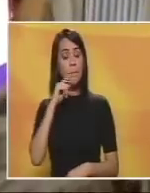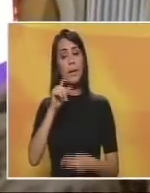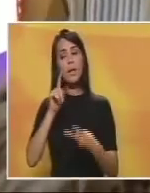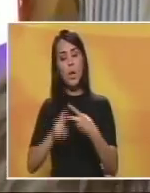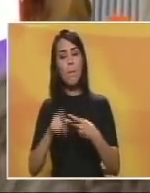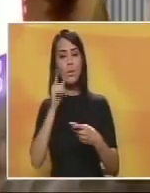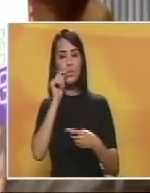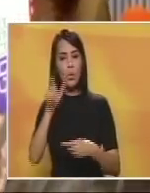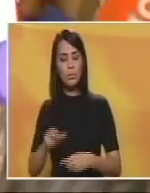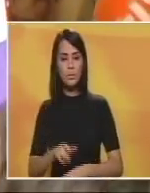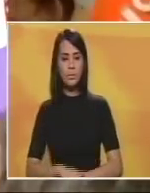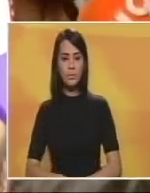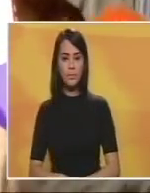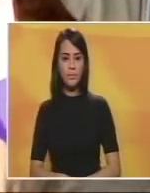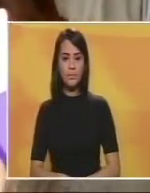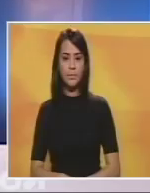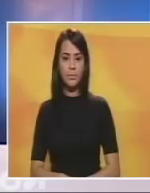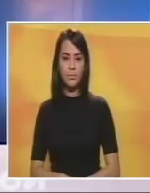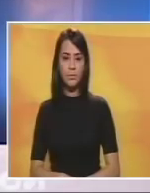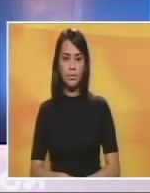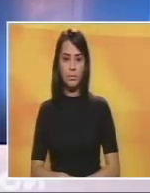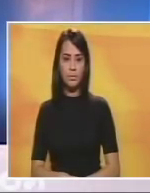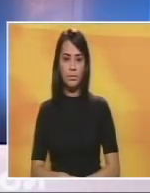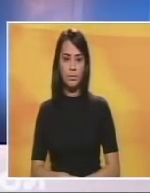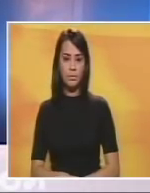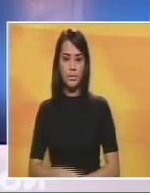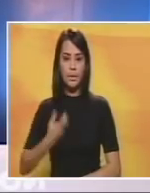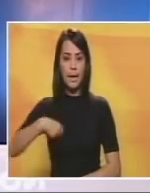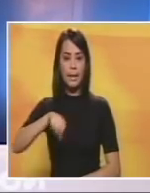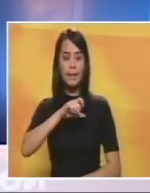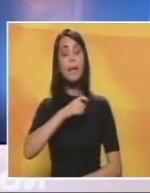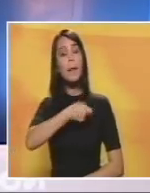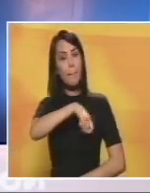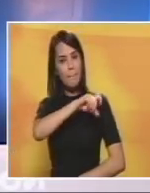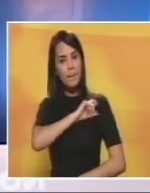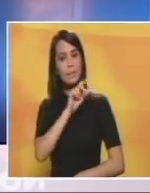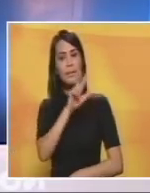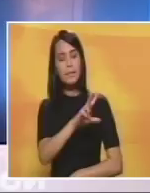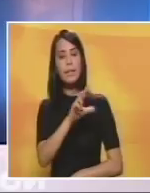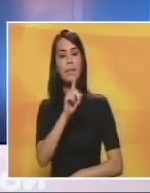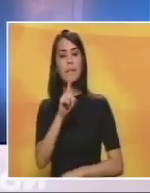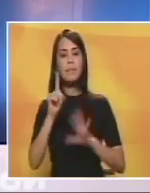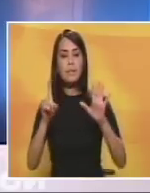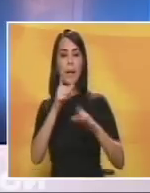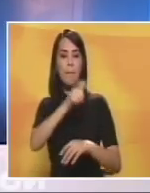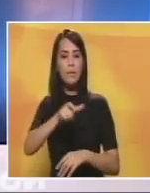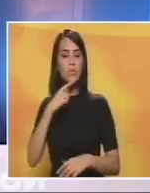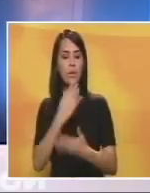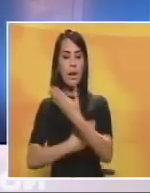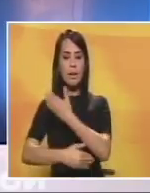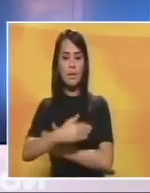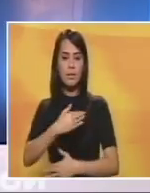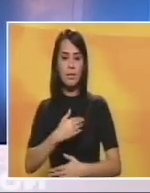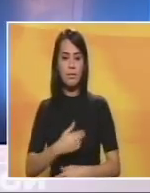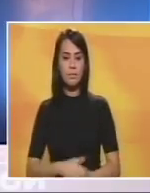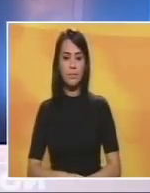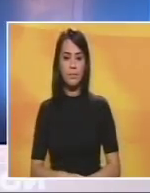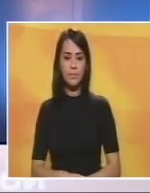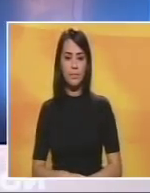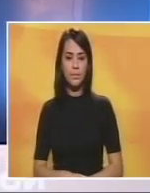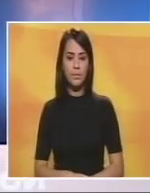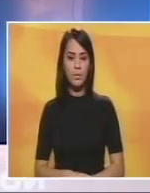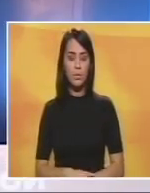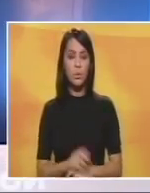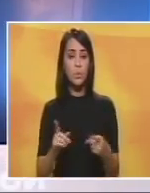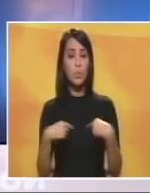esposo Néstor Kirchner. En España, 316 personas resultaron heridas, 5 de ellas de gravedad, tras desplomarse